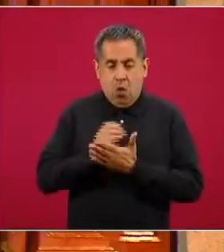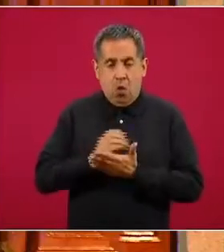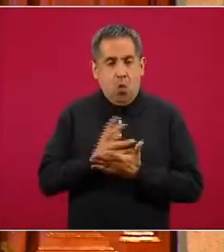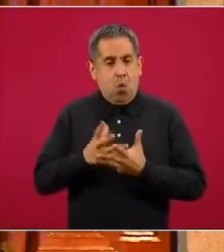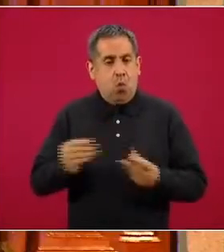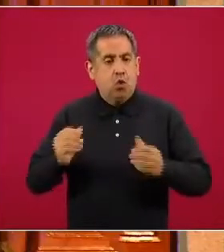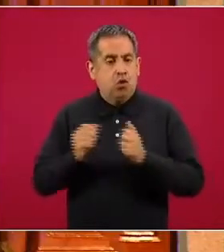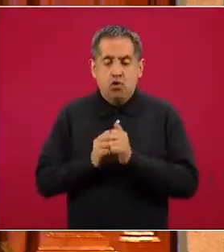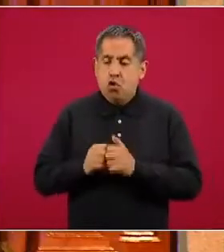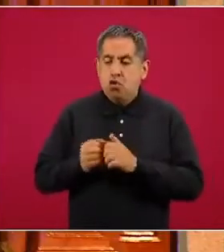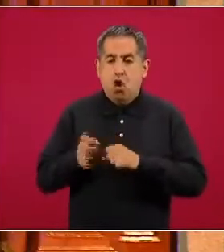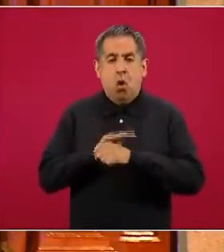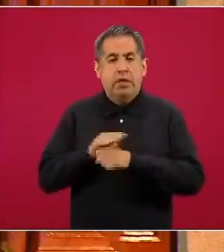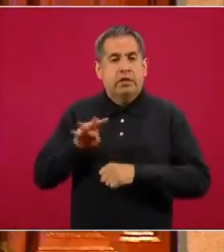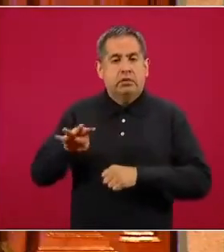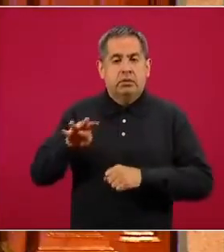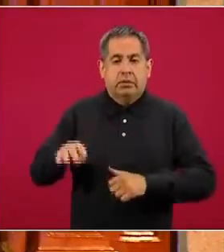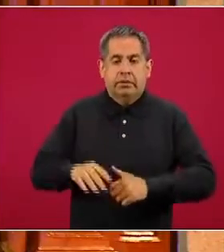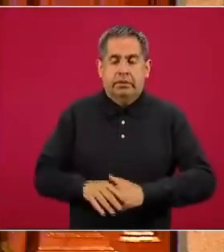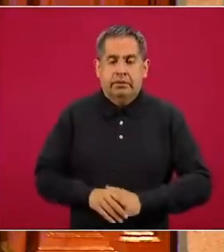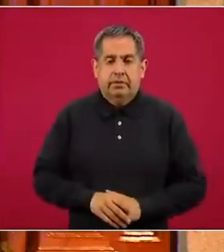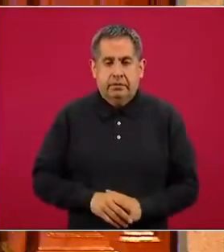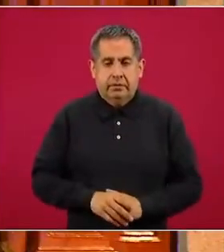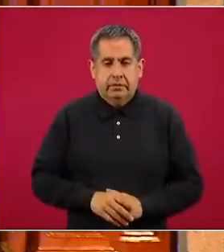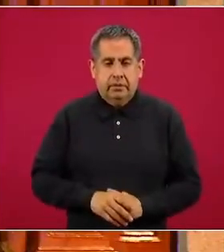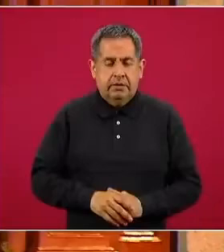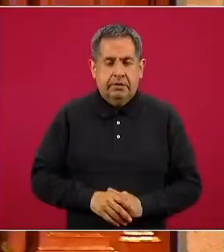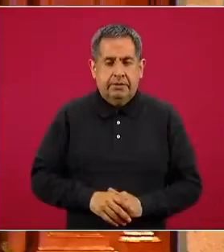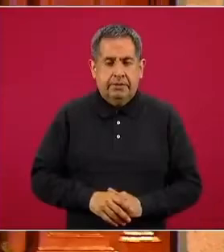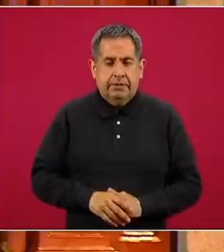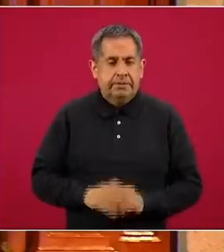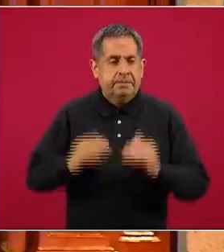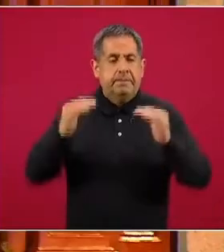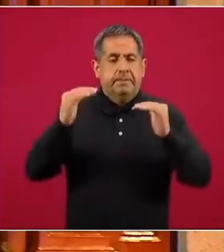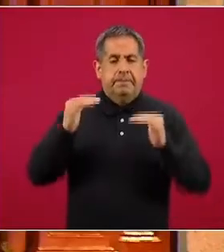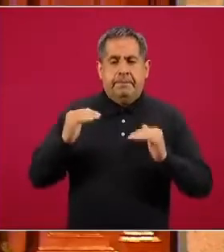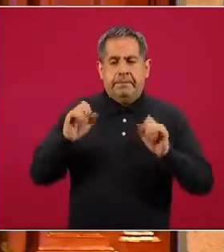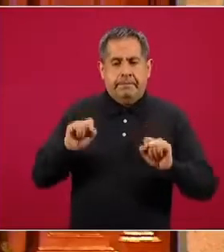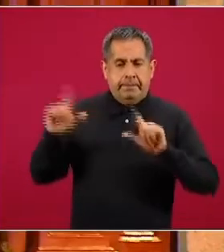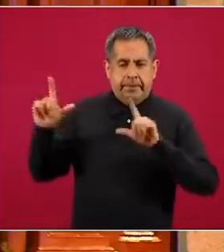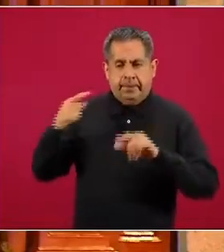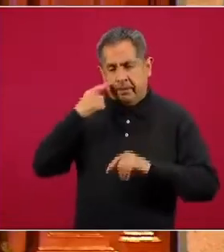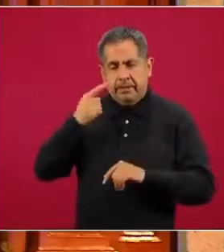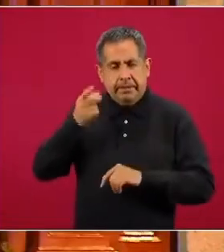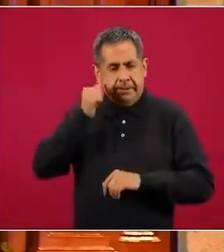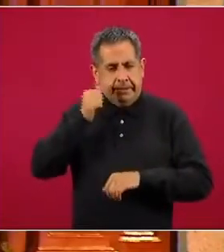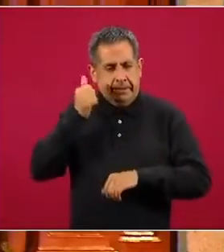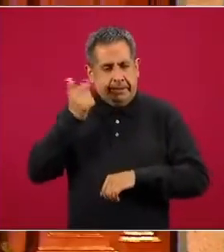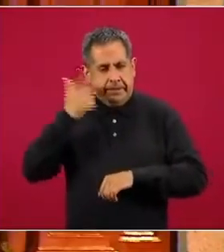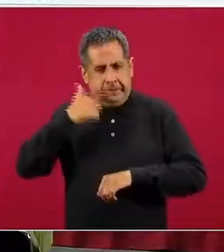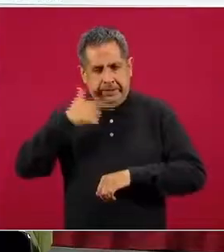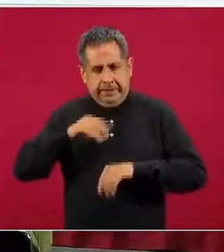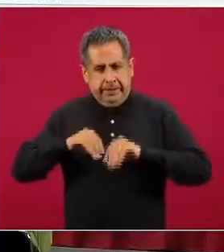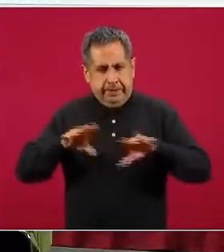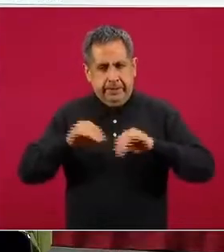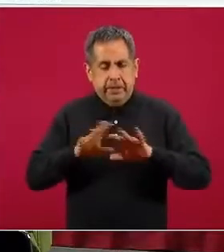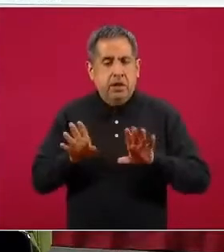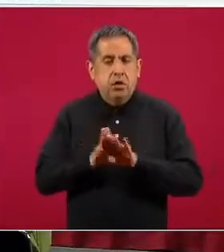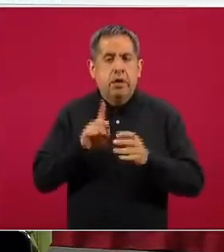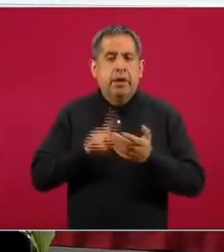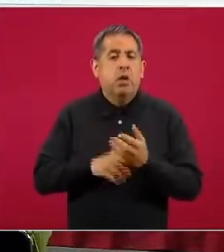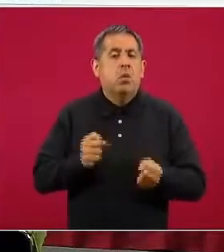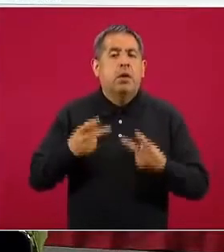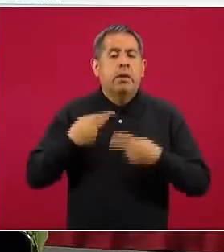de COVID-19. En la siguiente diapositiva actualizamos también, como todas las noches, el comportamiento de